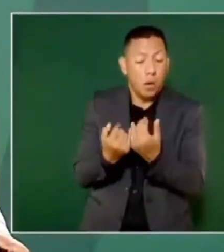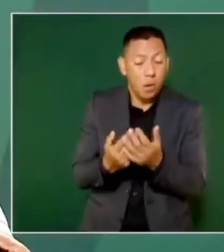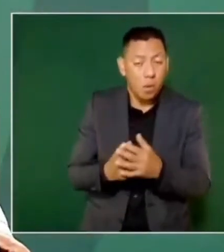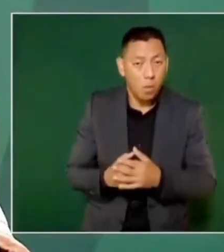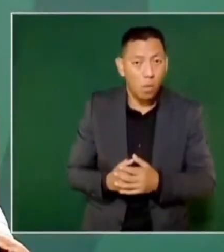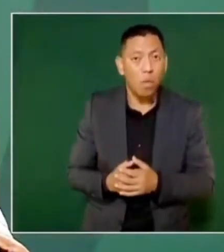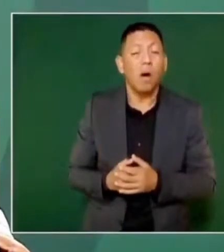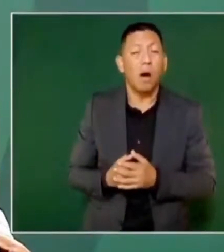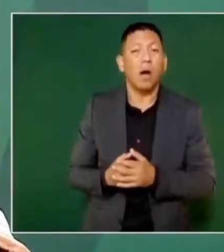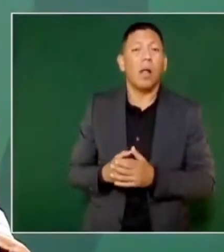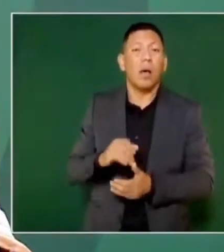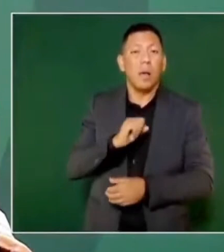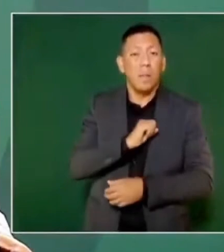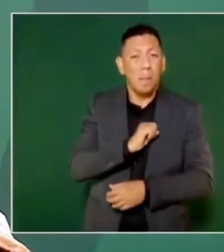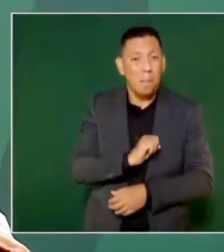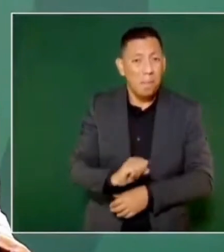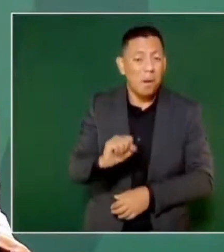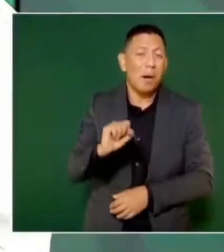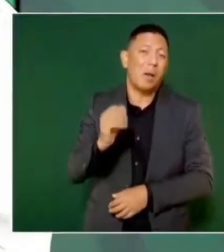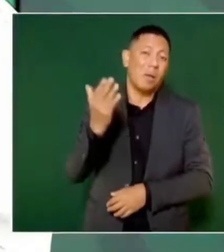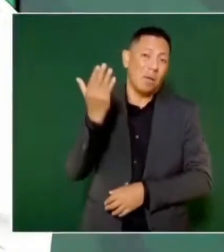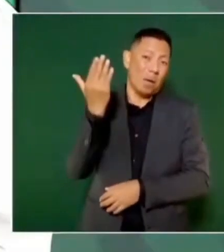antidemocráticos, corruptos, establecieron